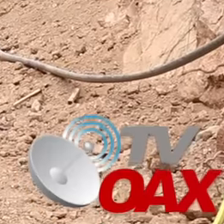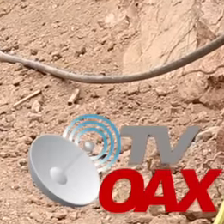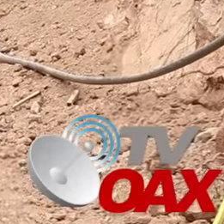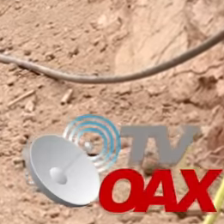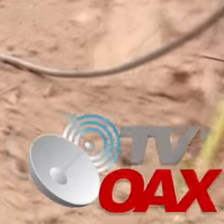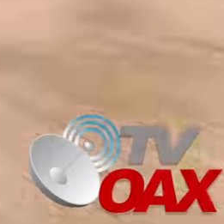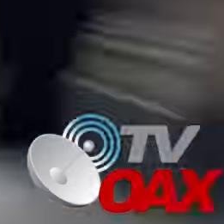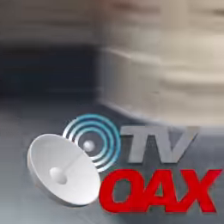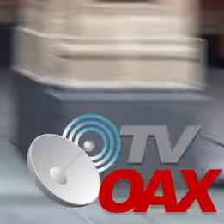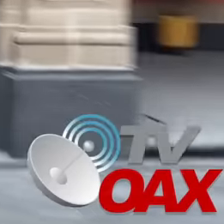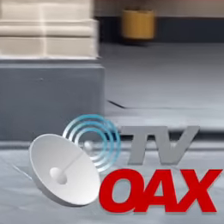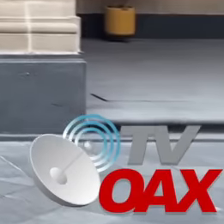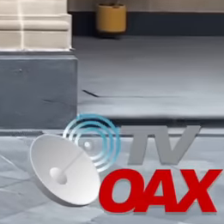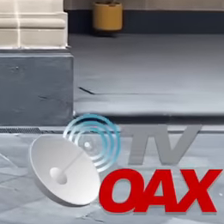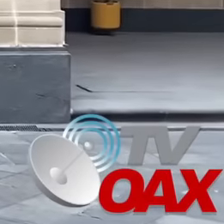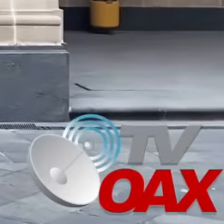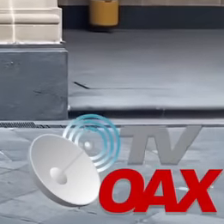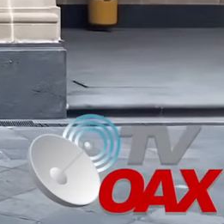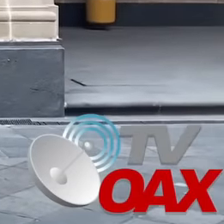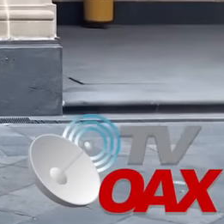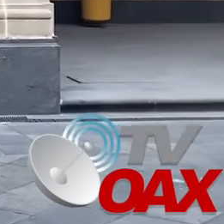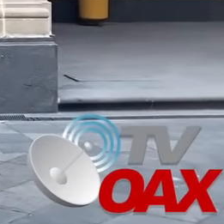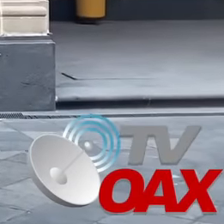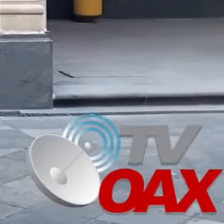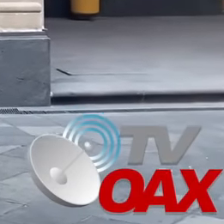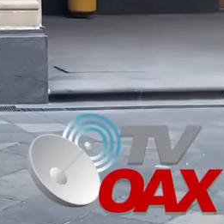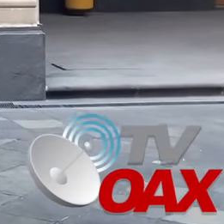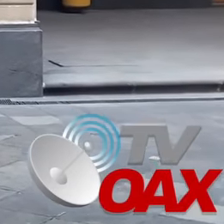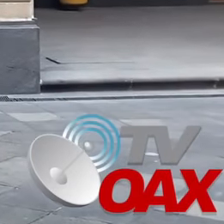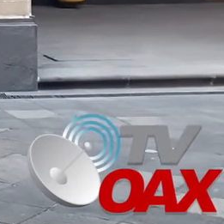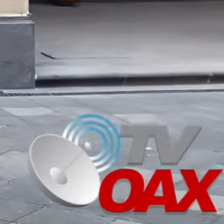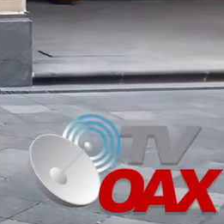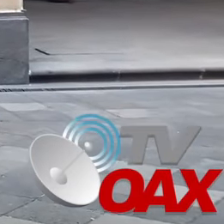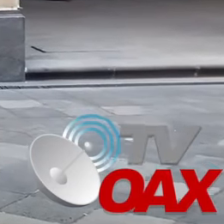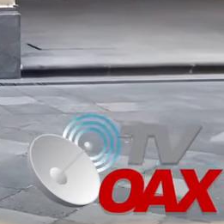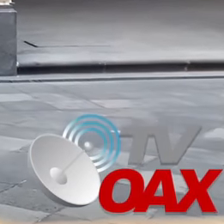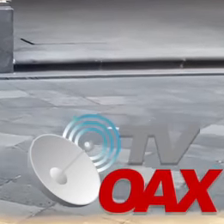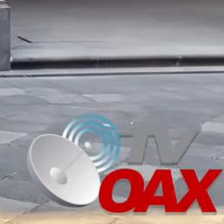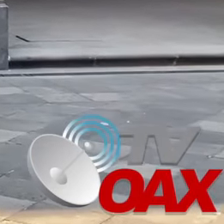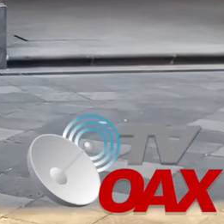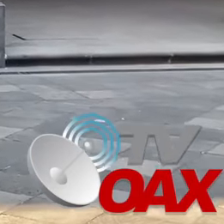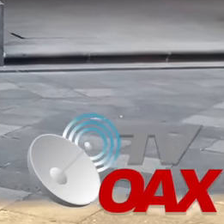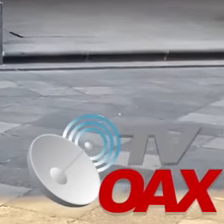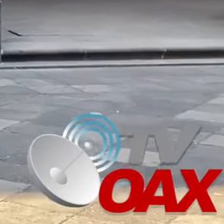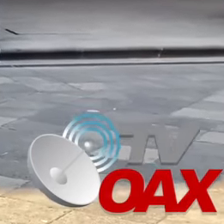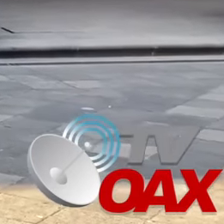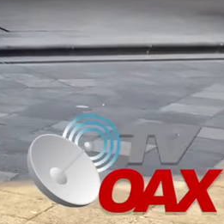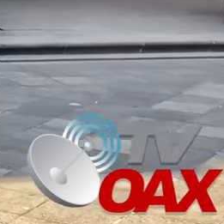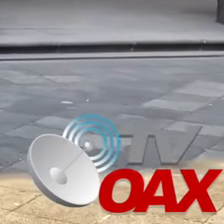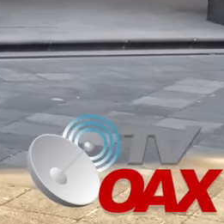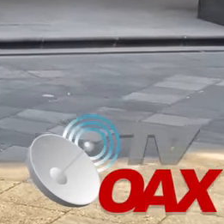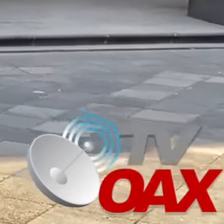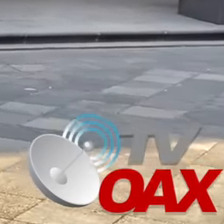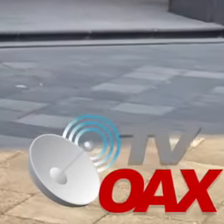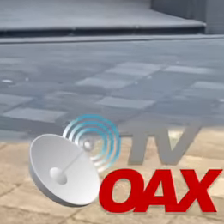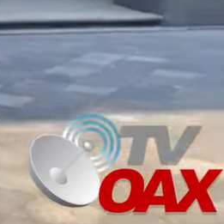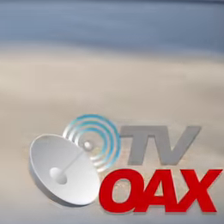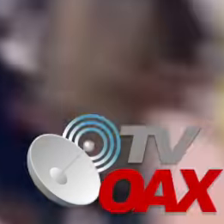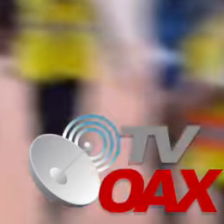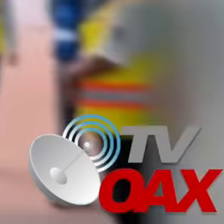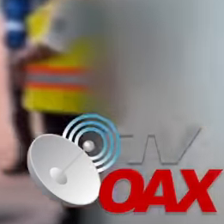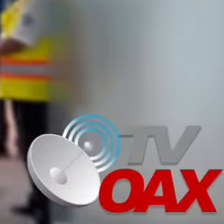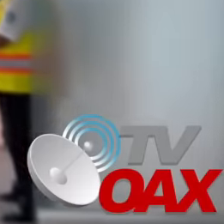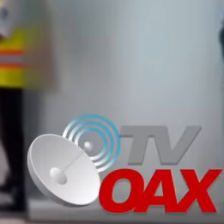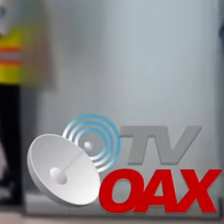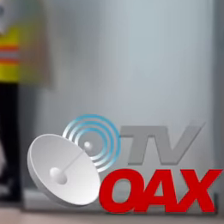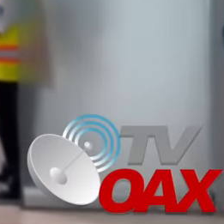El presidente Andrés Manuel López Obrador inició este tipo de proyecto cuando llegó a la presidencia de la República. Y